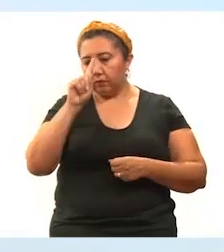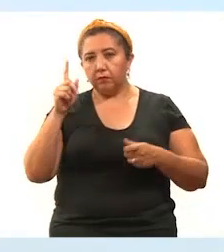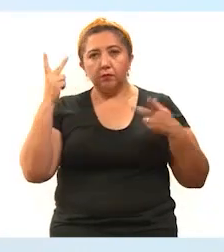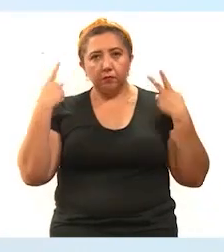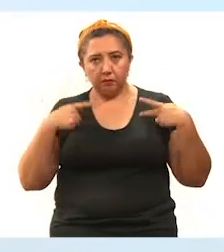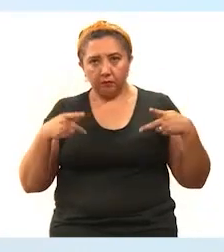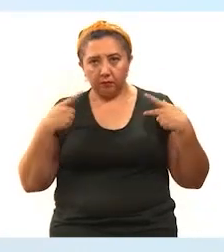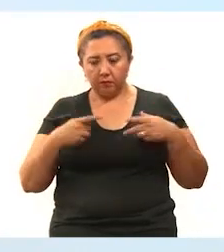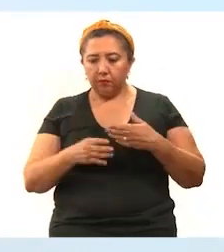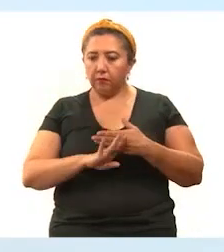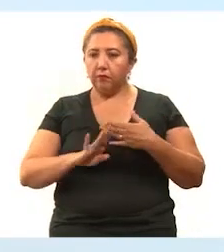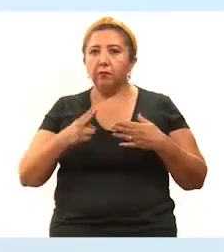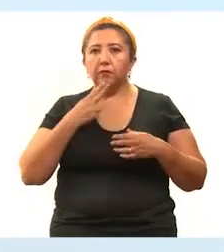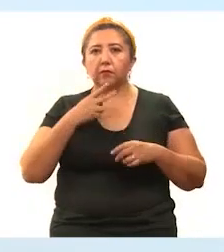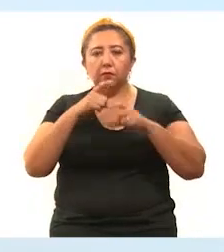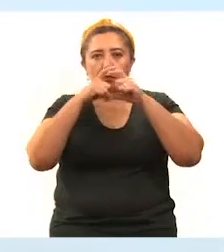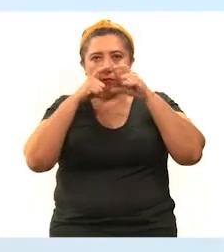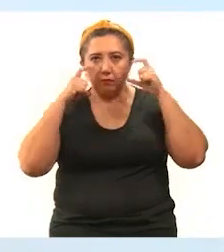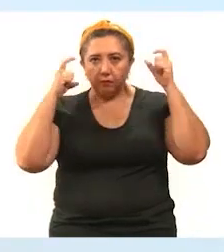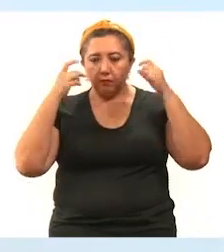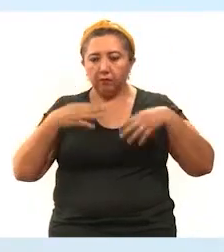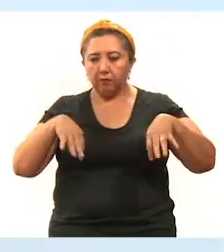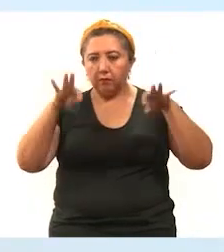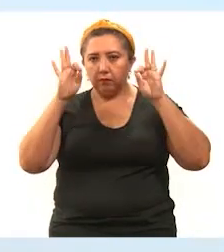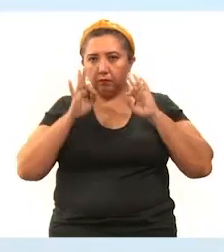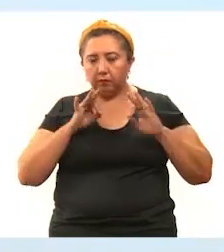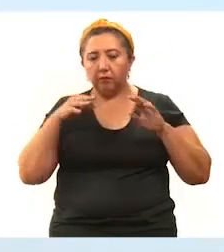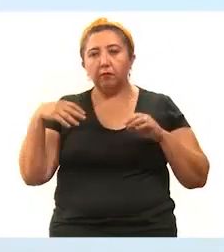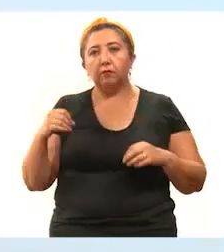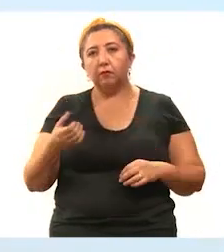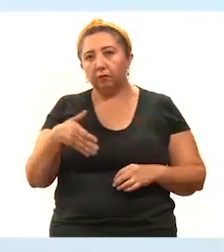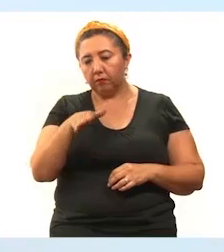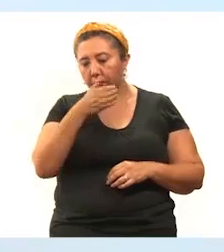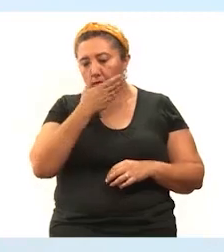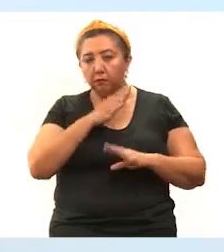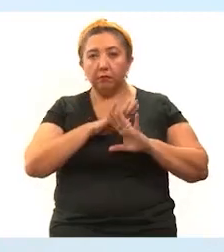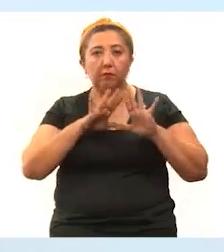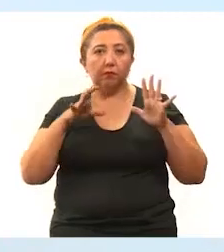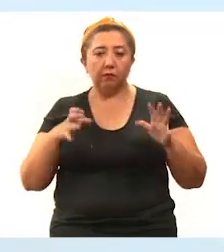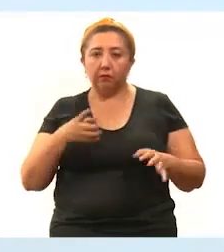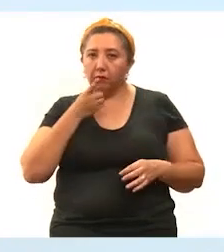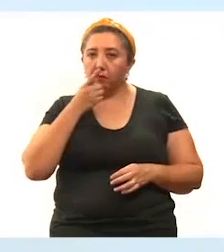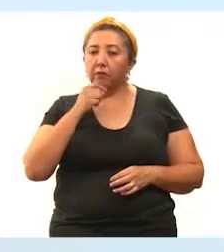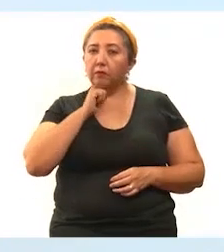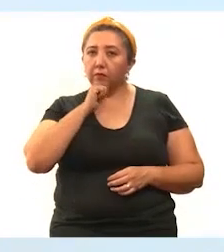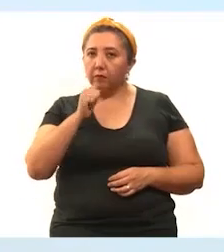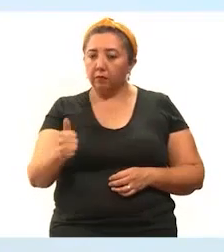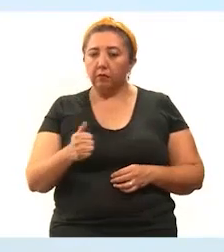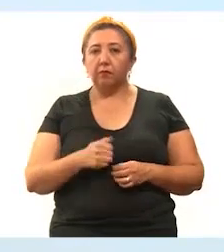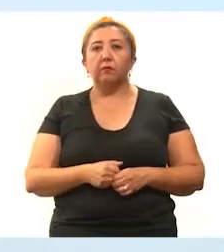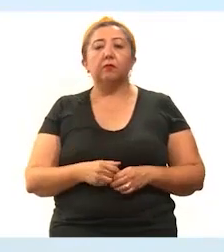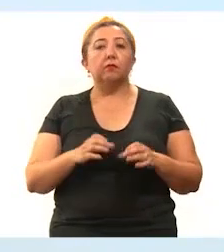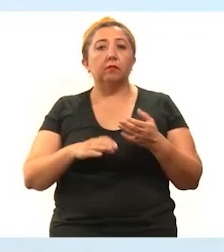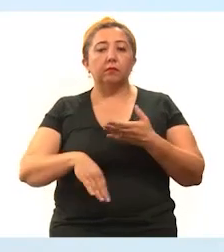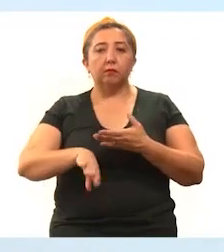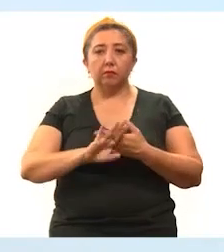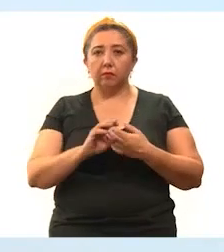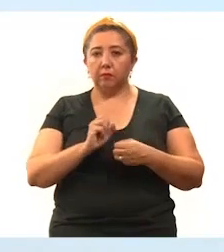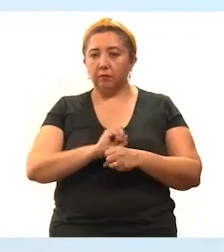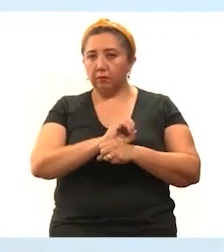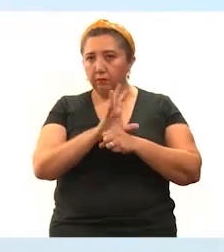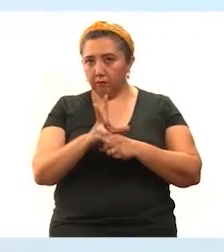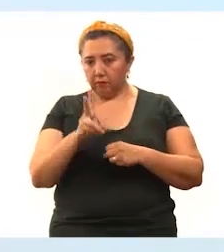la población evitar el uso de cubrebocas de tela o pañoletas, ya que está descrito que no brinda ninguna protección contra el